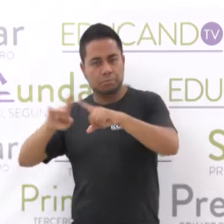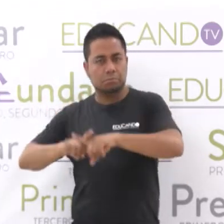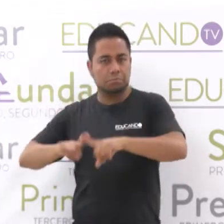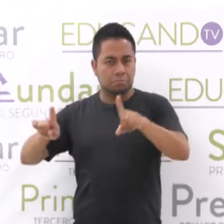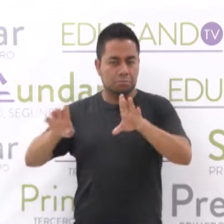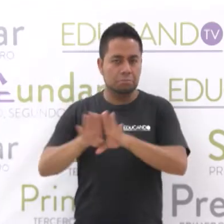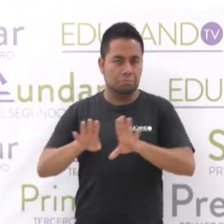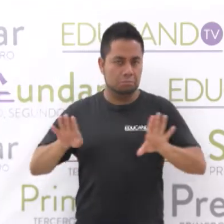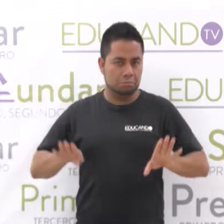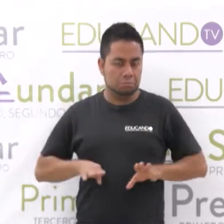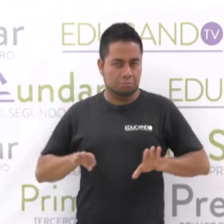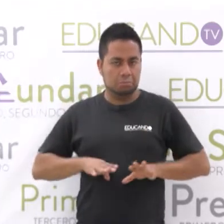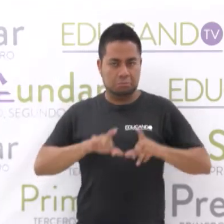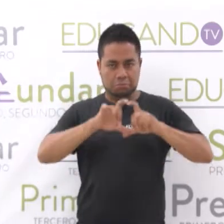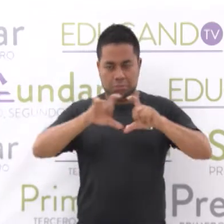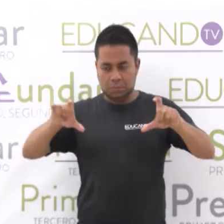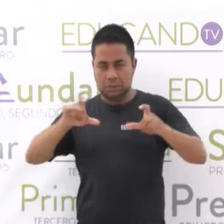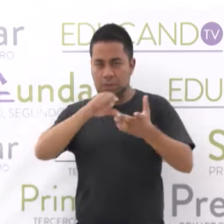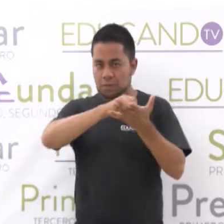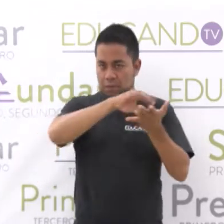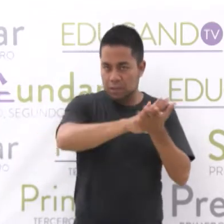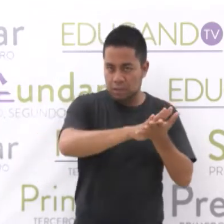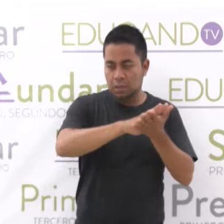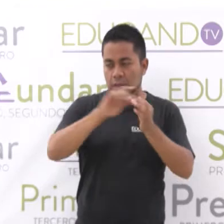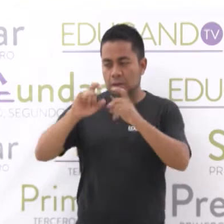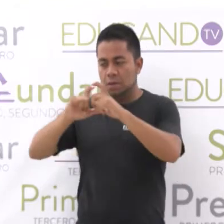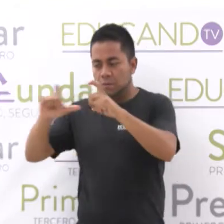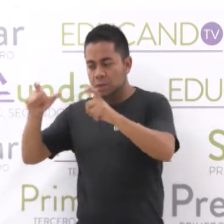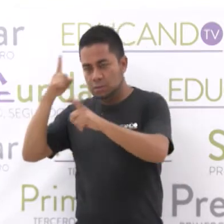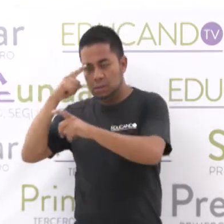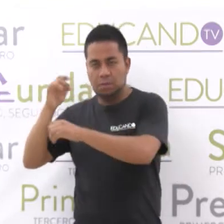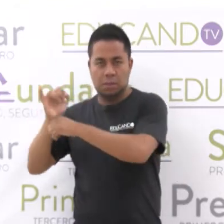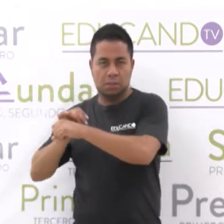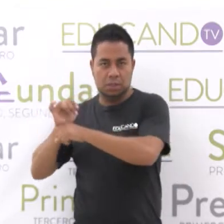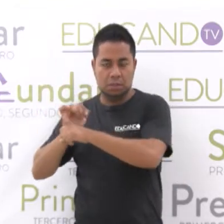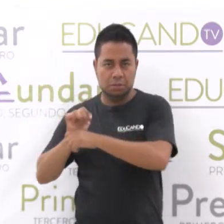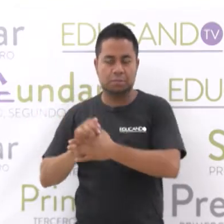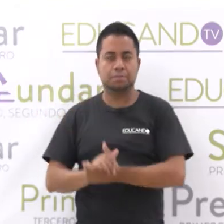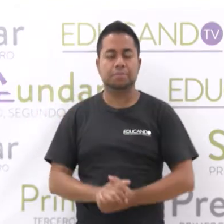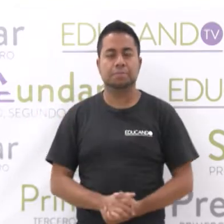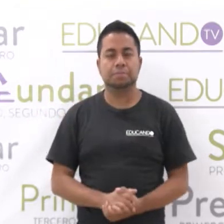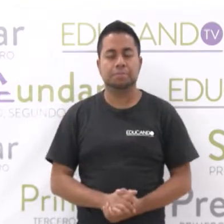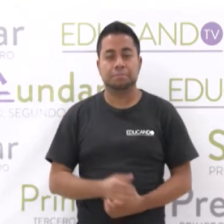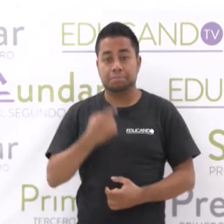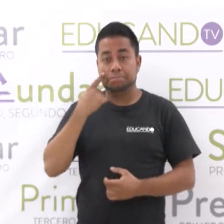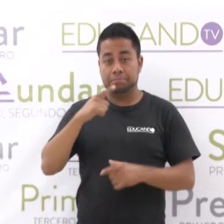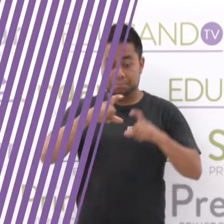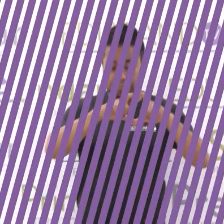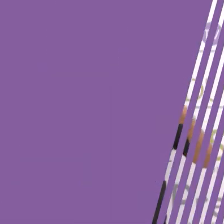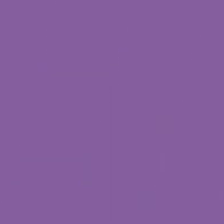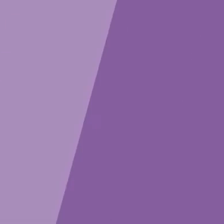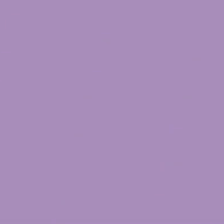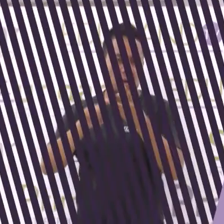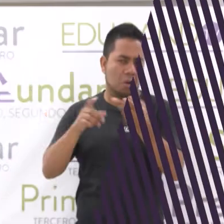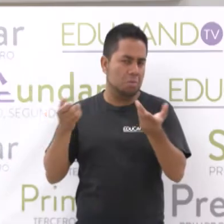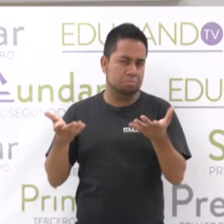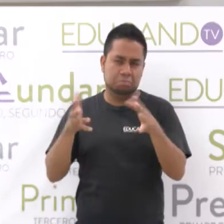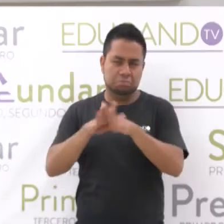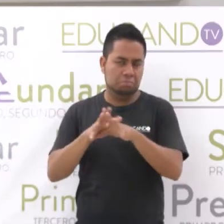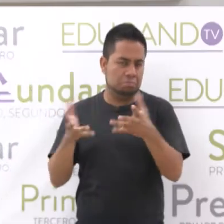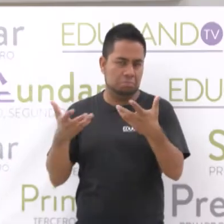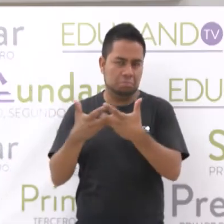fichas de investigación se dividen en fichas de trabajo, de resumen o combinadas. Muy